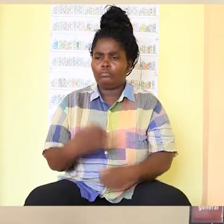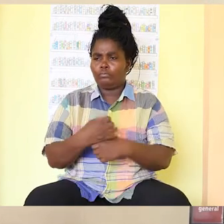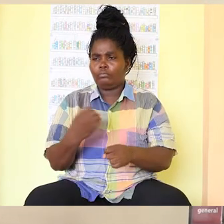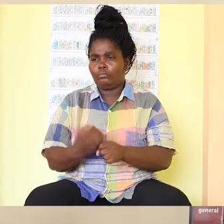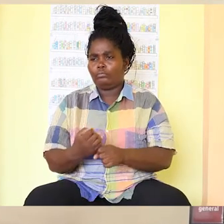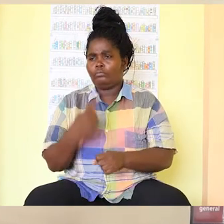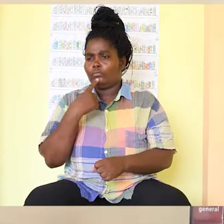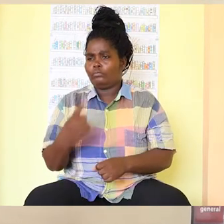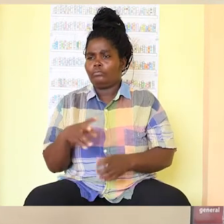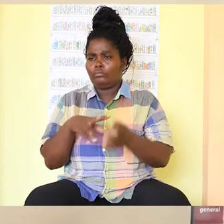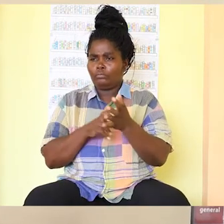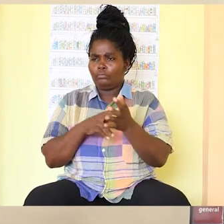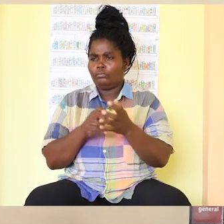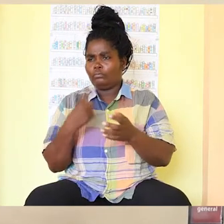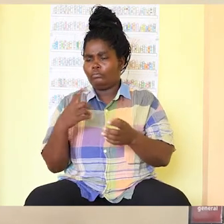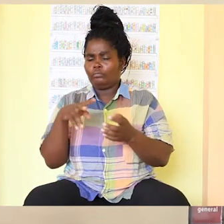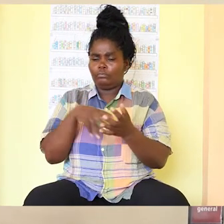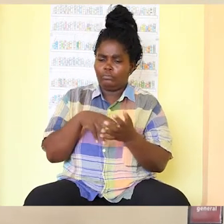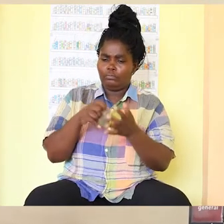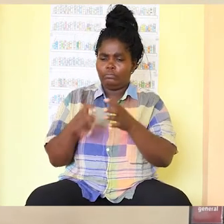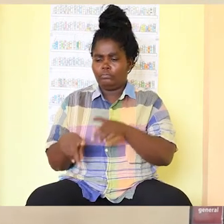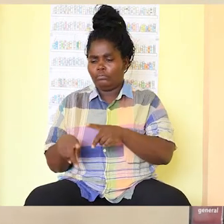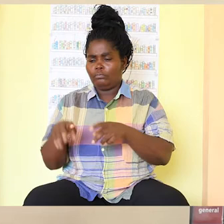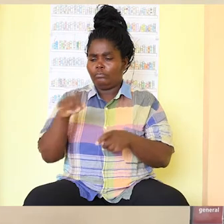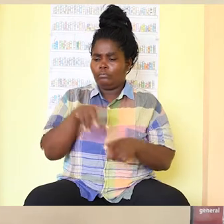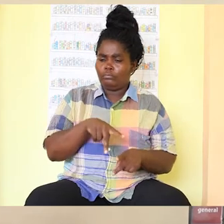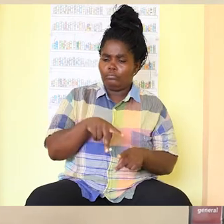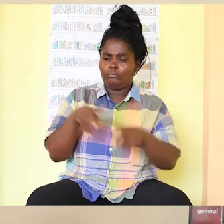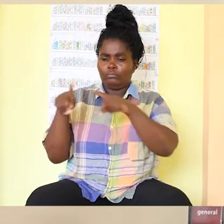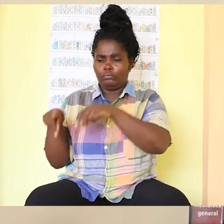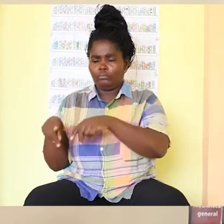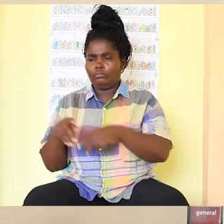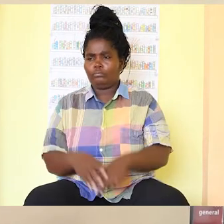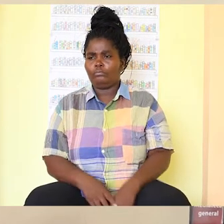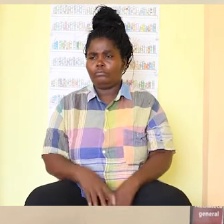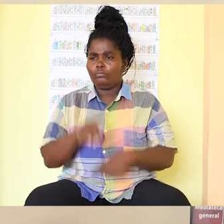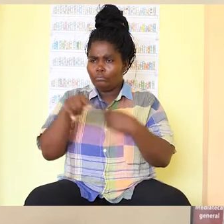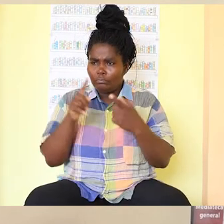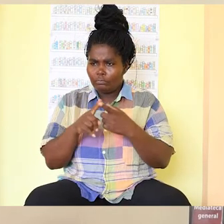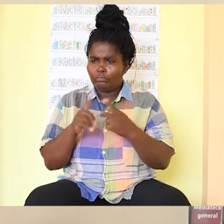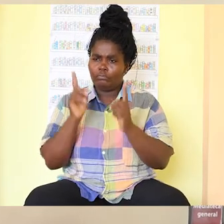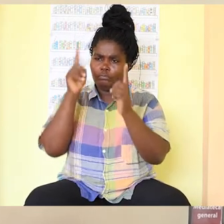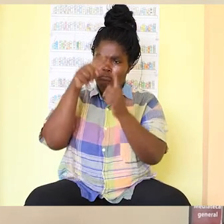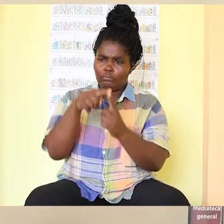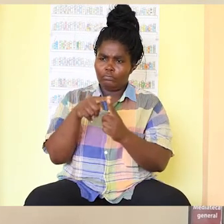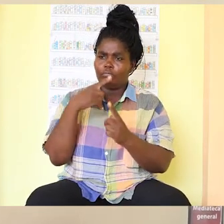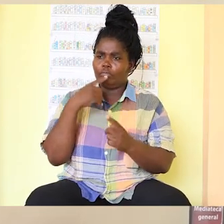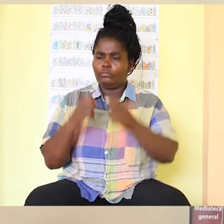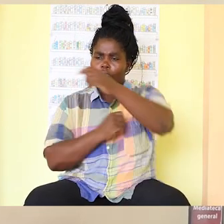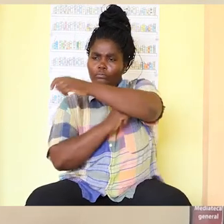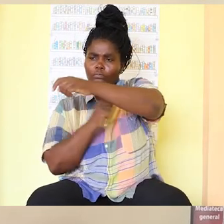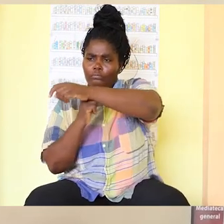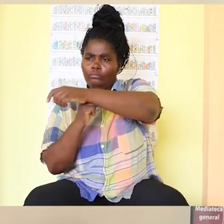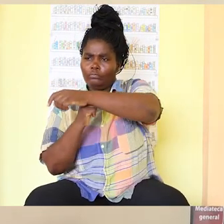con las pezuñas patín, patín, patín, patín. Cuando estaba llegando a la mitad del